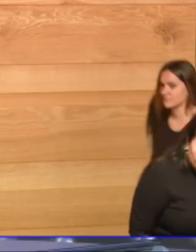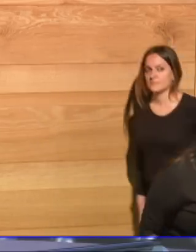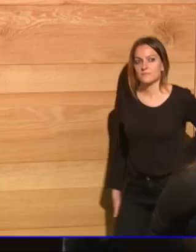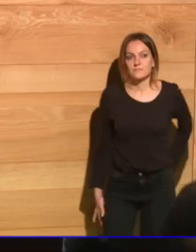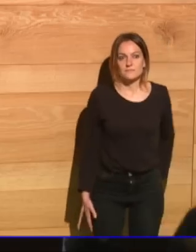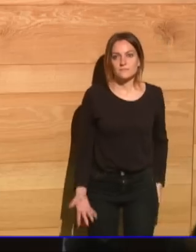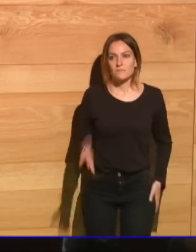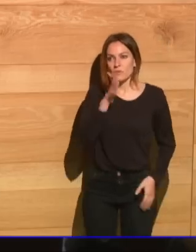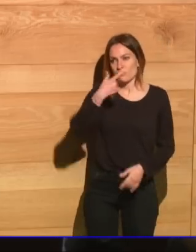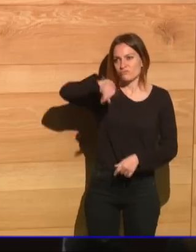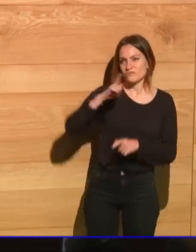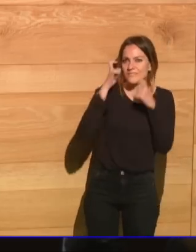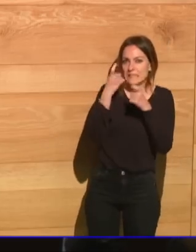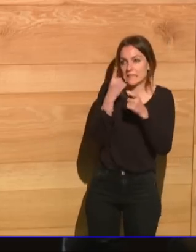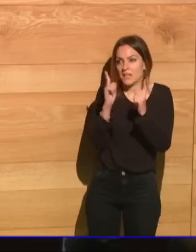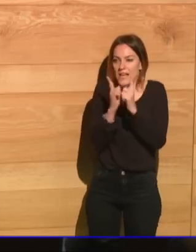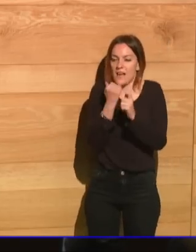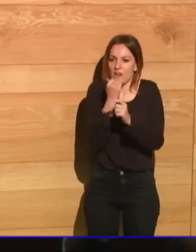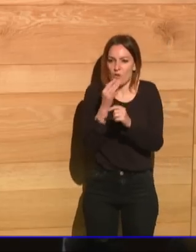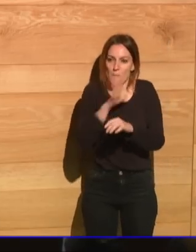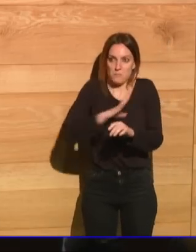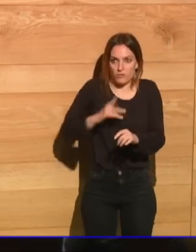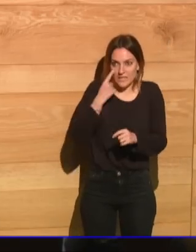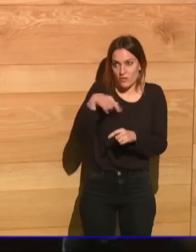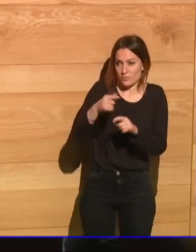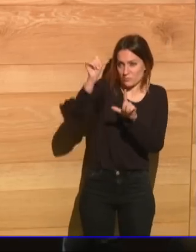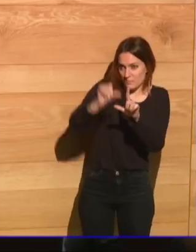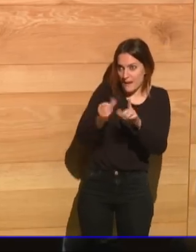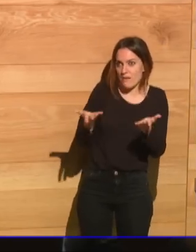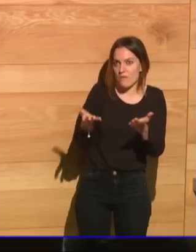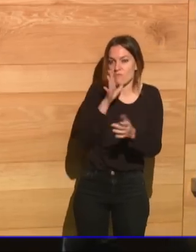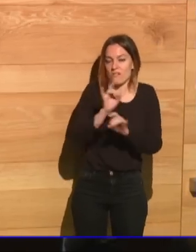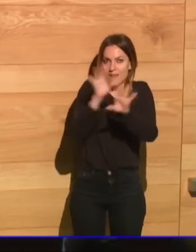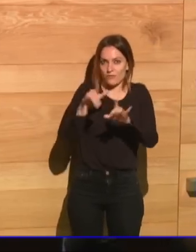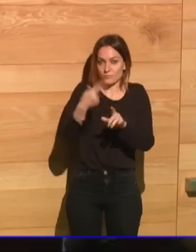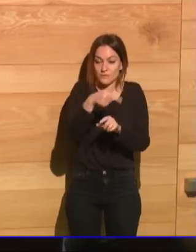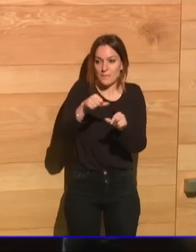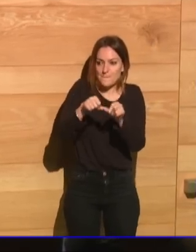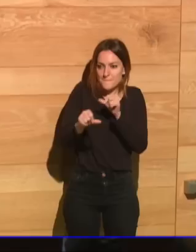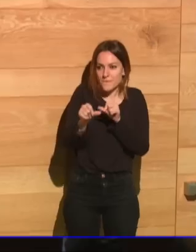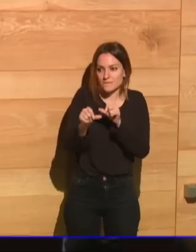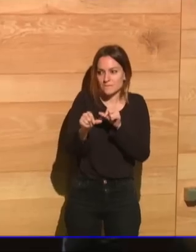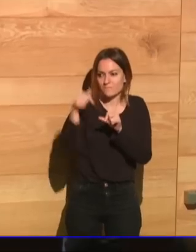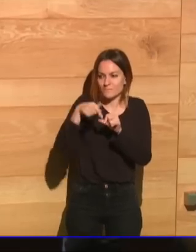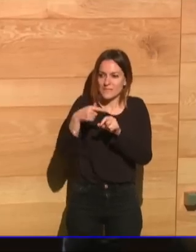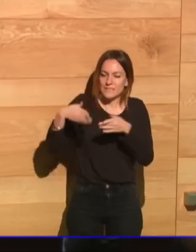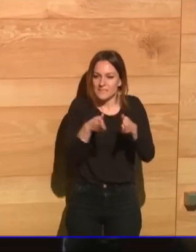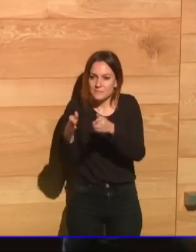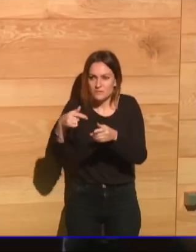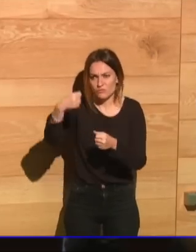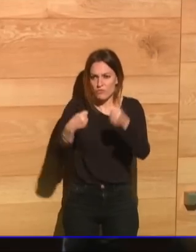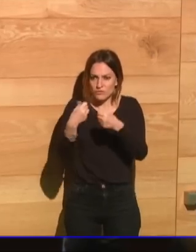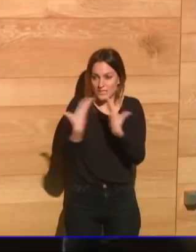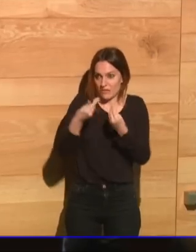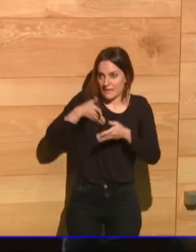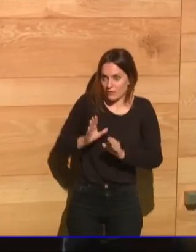¿Por qué no hacemos primero un cortometraje y luego, si acaso, hacemos Eso la es. película? Porque claro, todo esto parte de recorridos en coche con